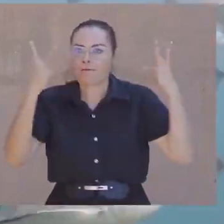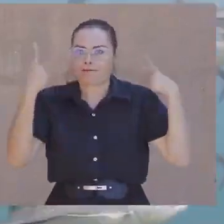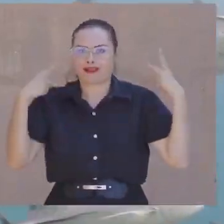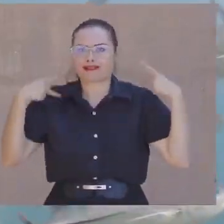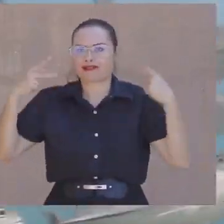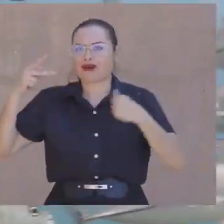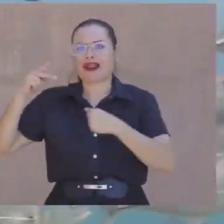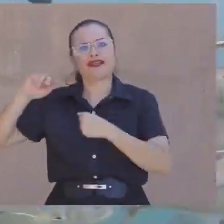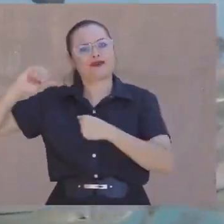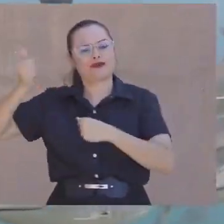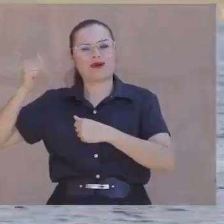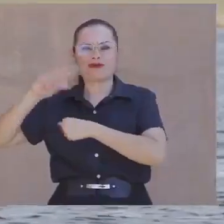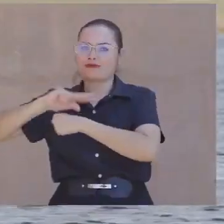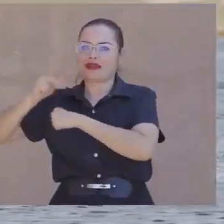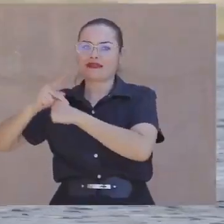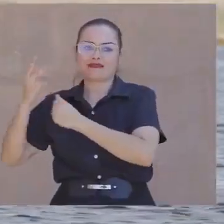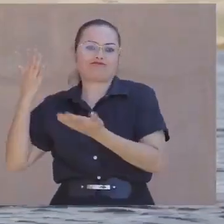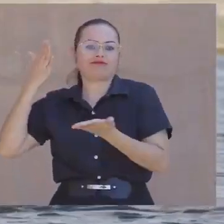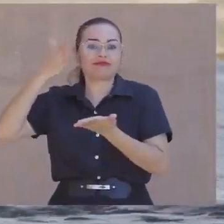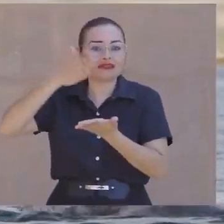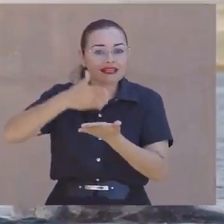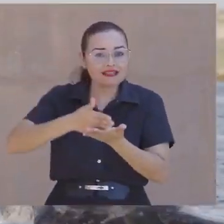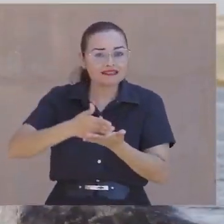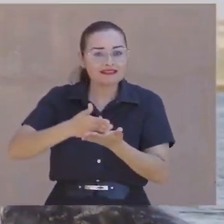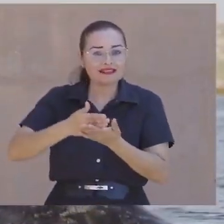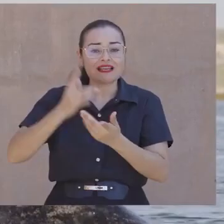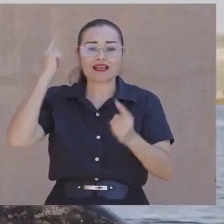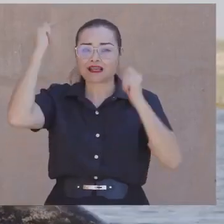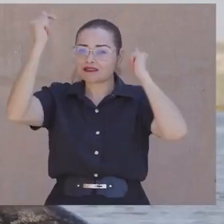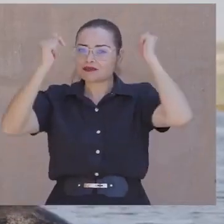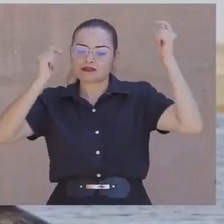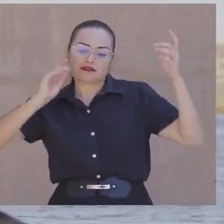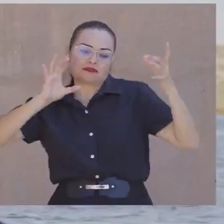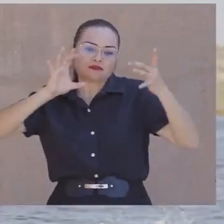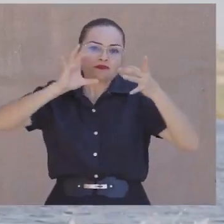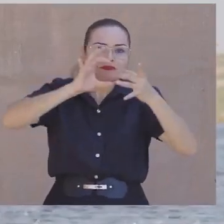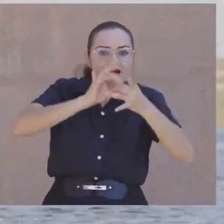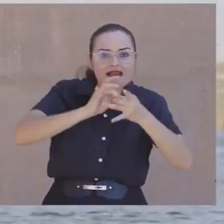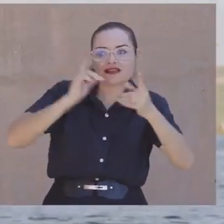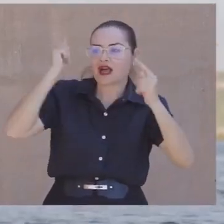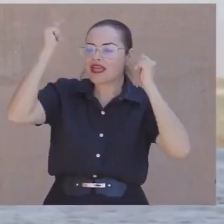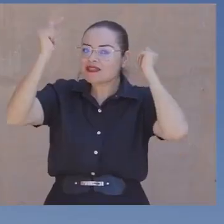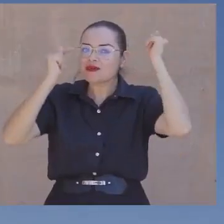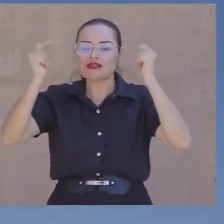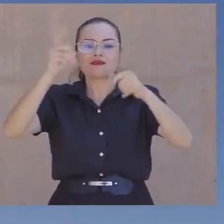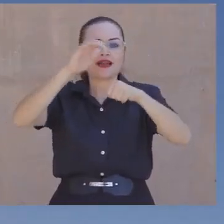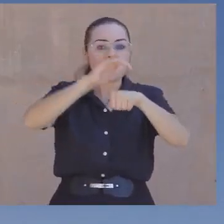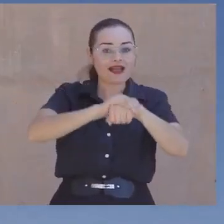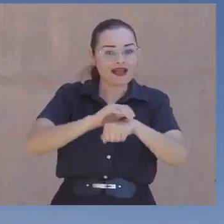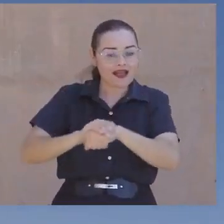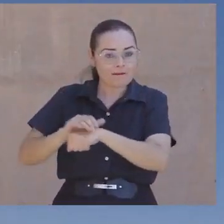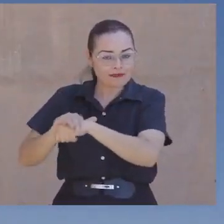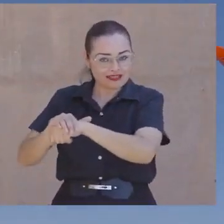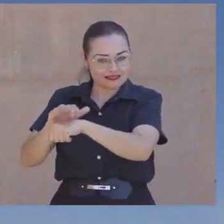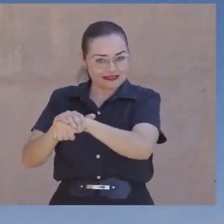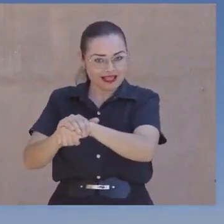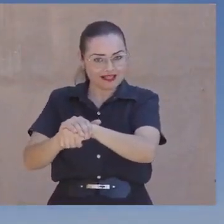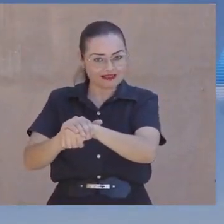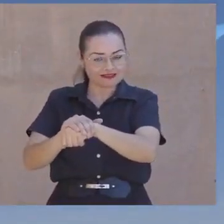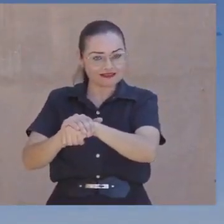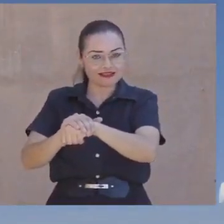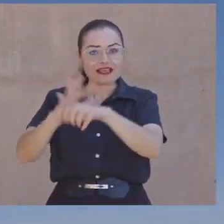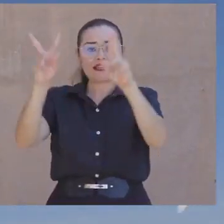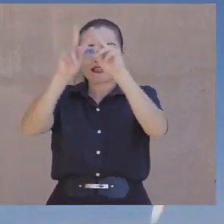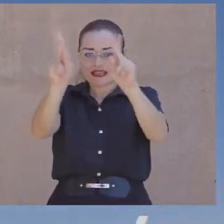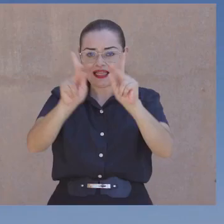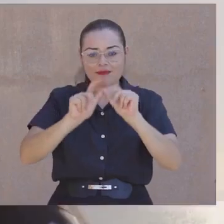visitados del mundo porque el turismo una nación es estrecha lazos de amistad y de intercambio cultural disuelve